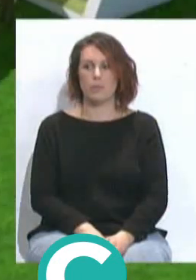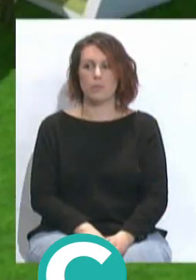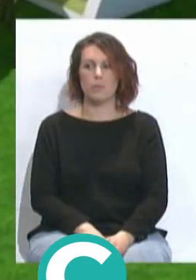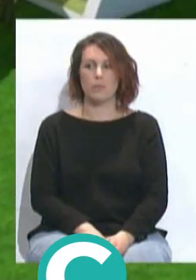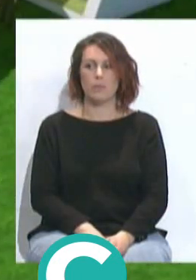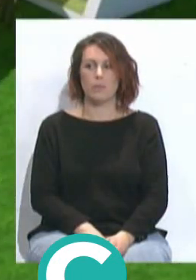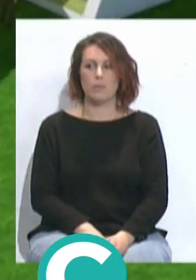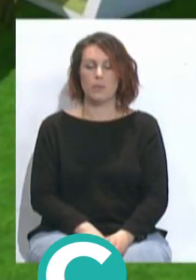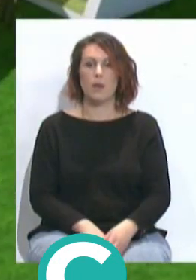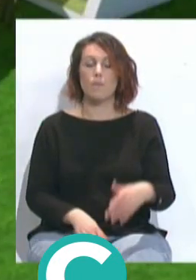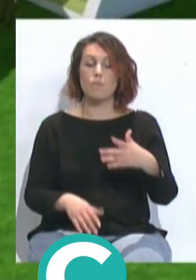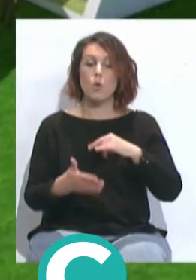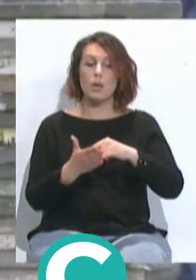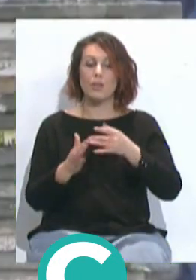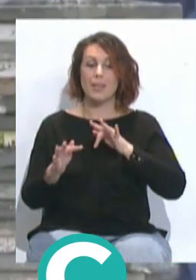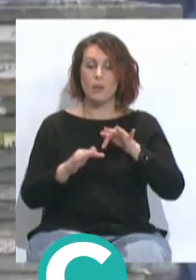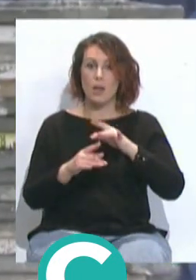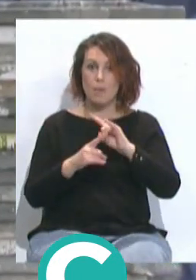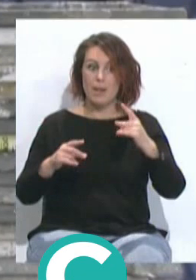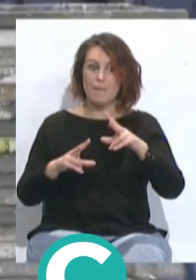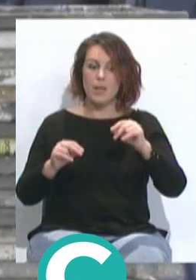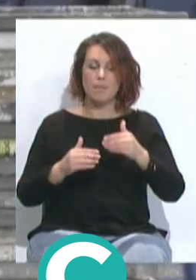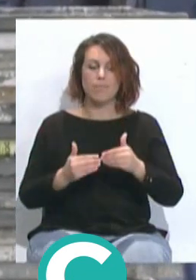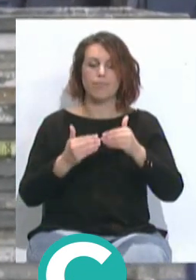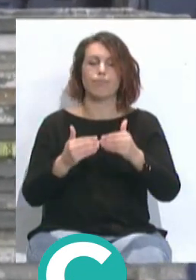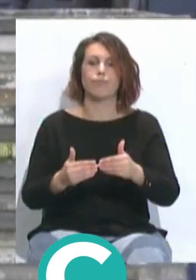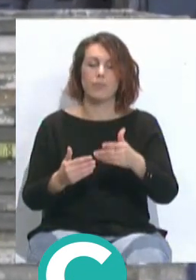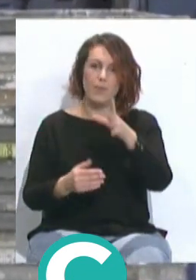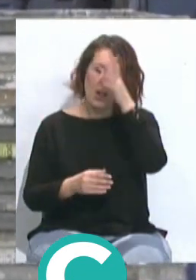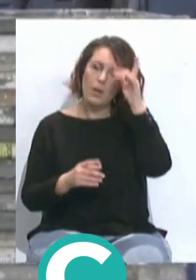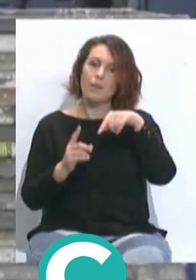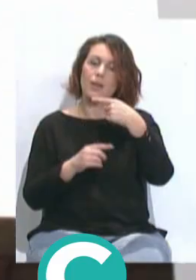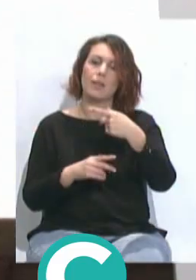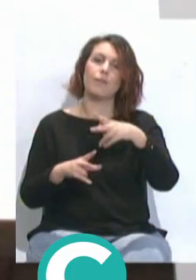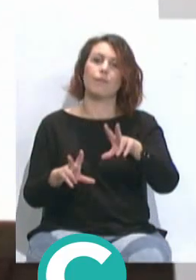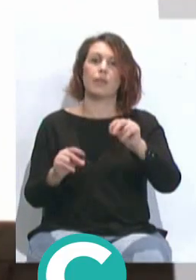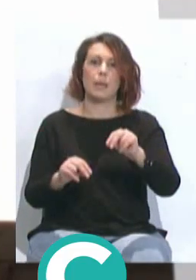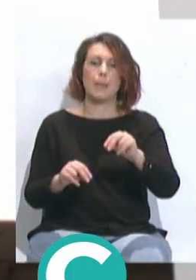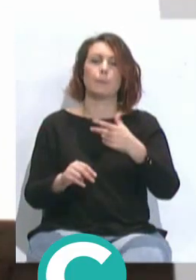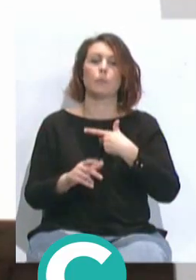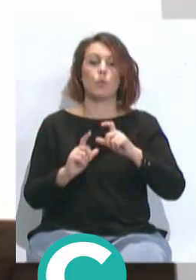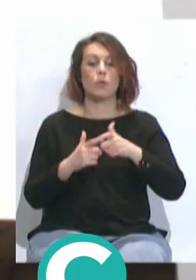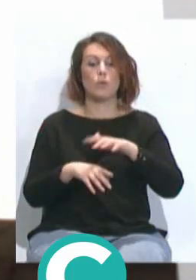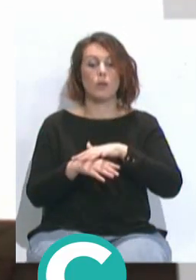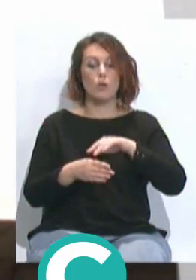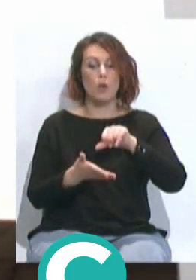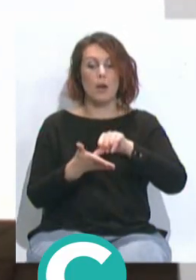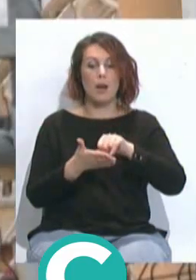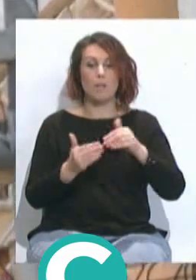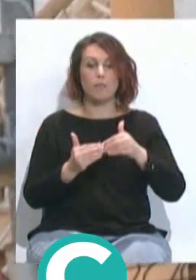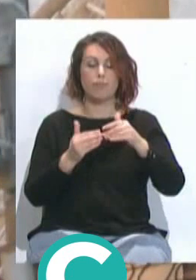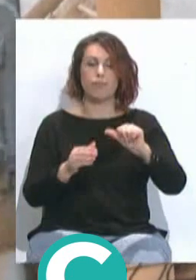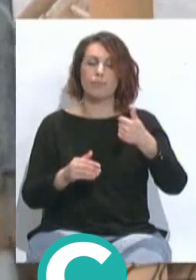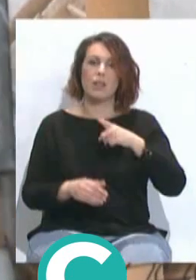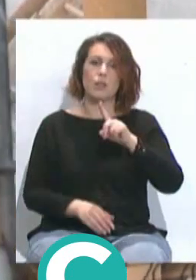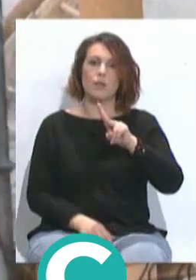la finalización del proyecto del teatro del parque se pospone a final del verano próximo la junta de gobierno local ha aprobado una ampliación de